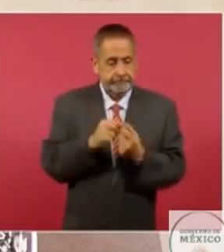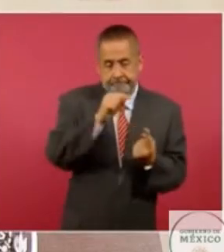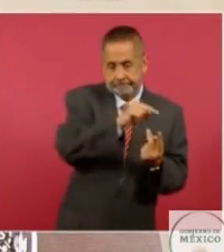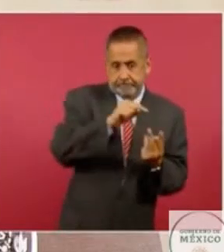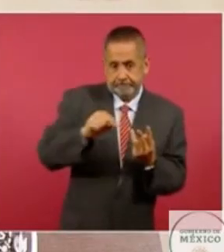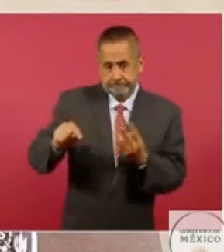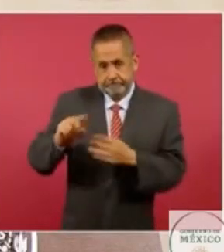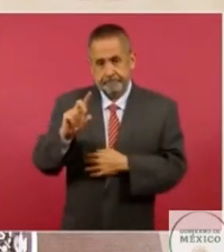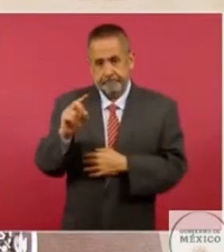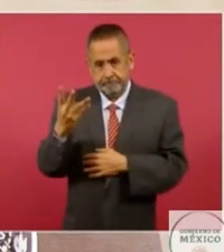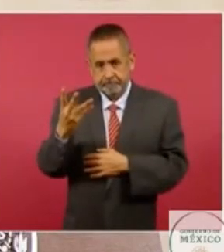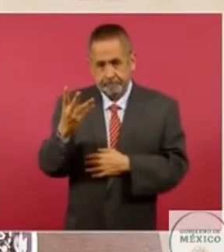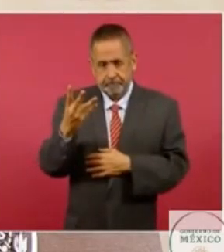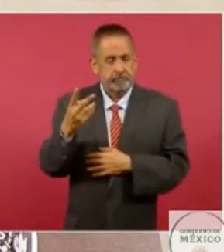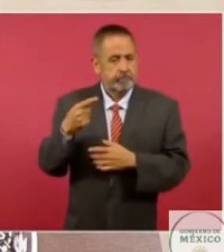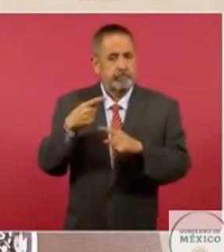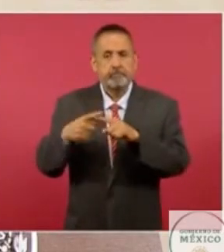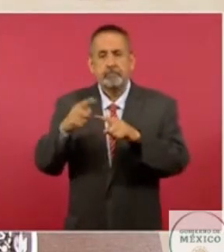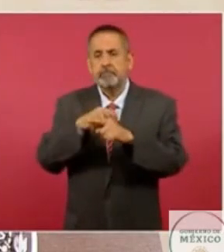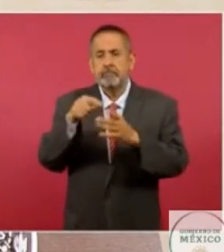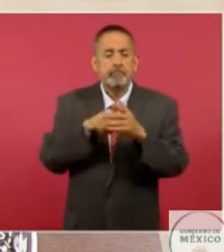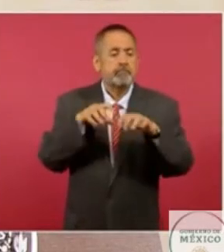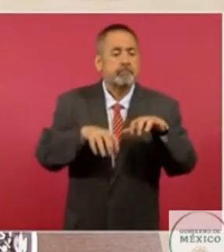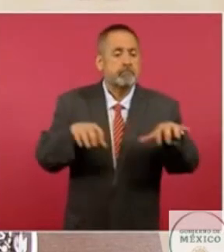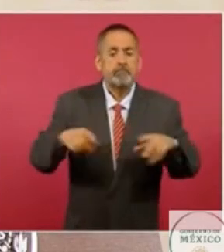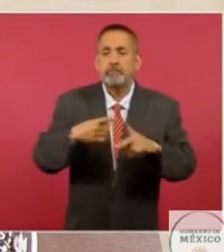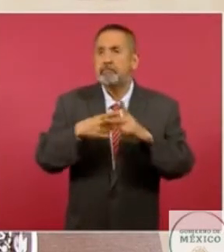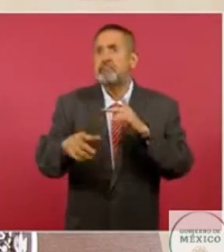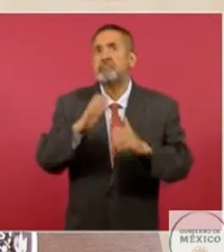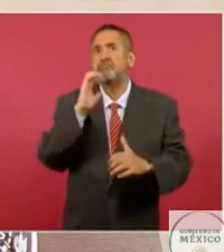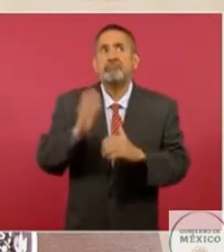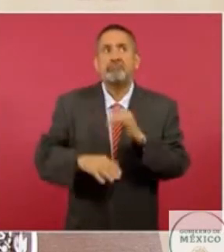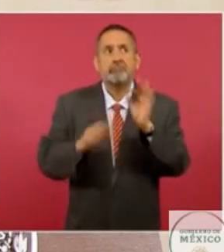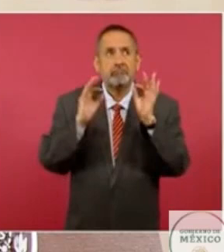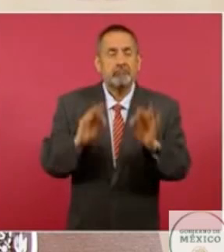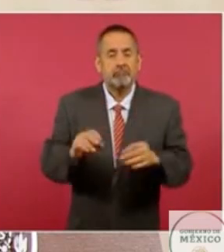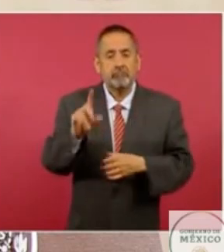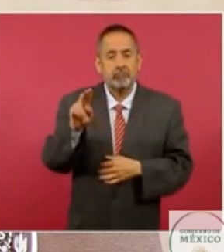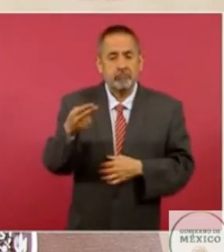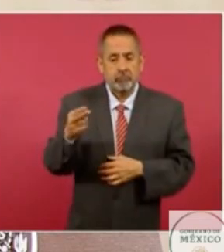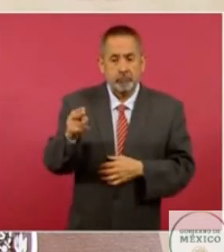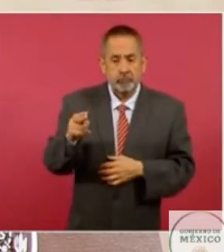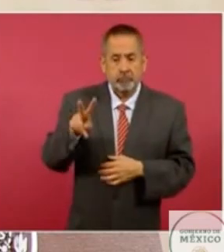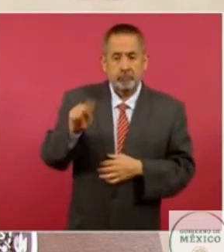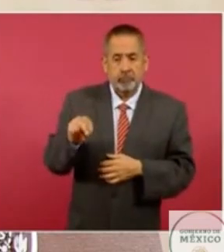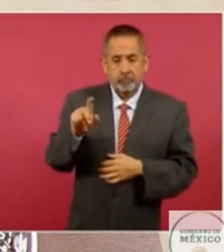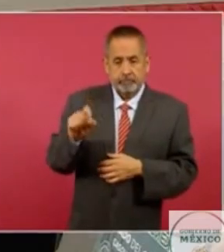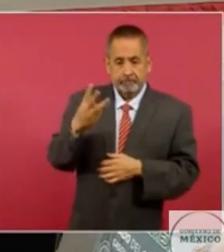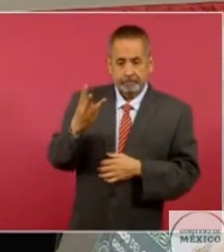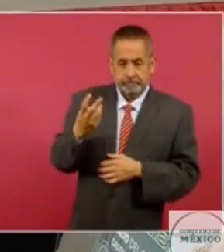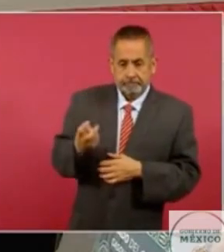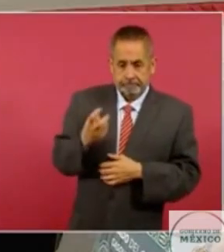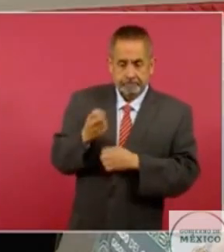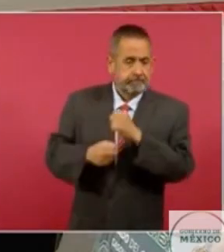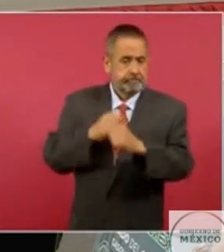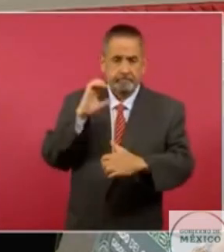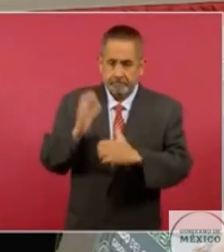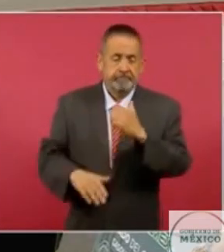concluirán y se pondrán en servicio a finales de noviembre del 2023, de este año.